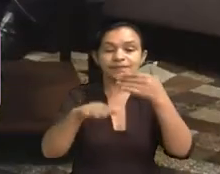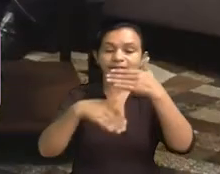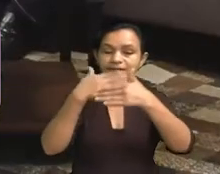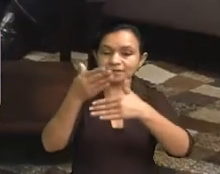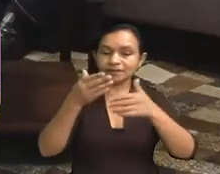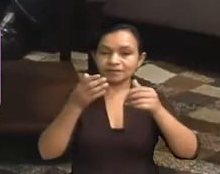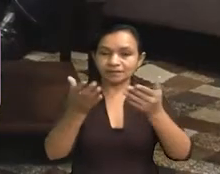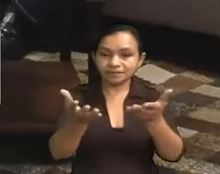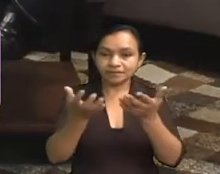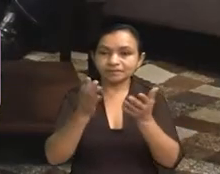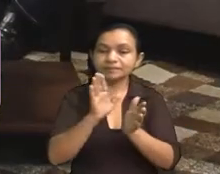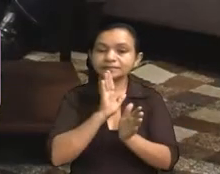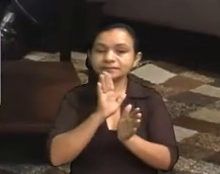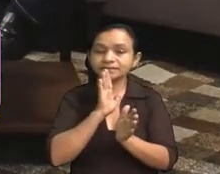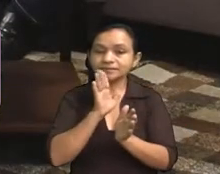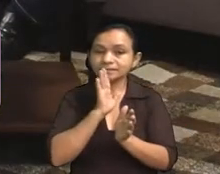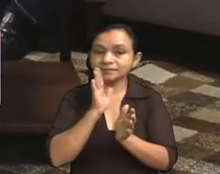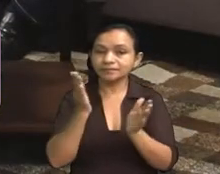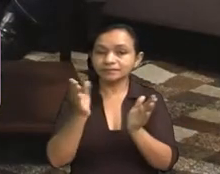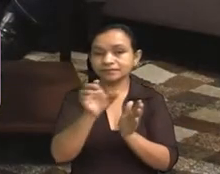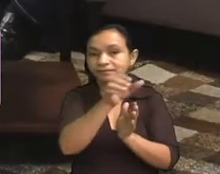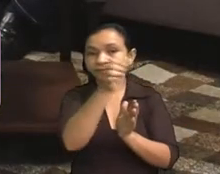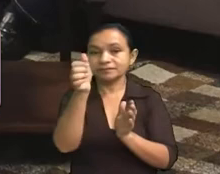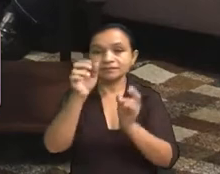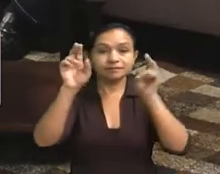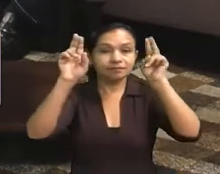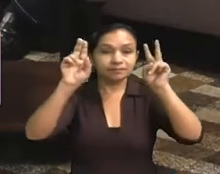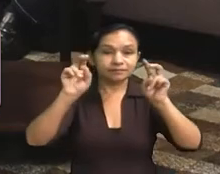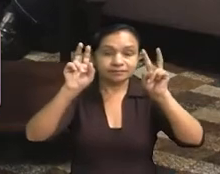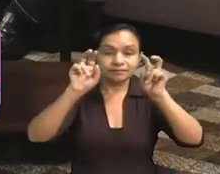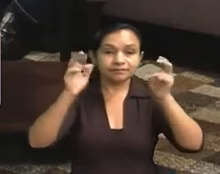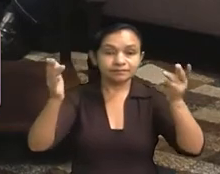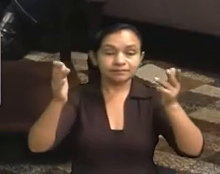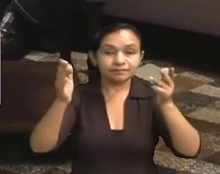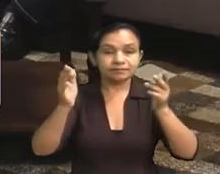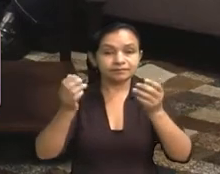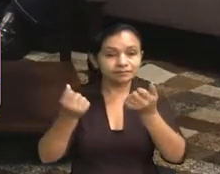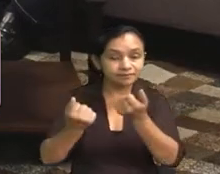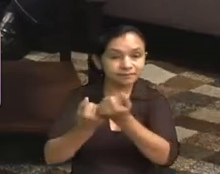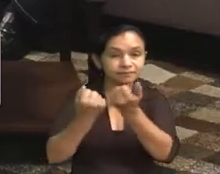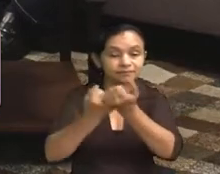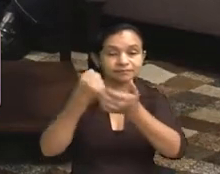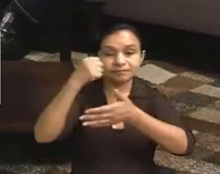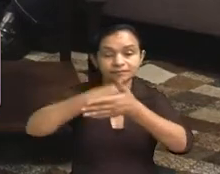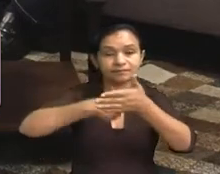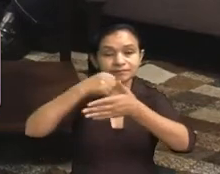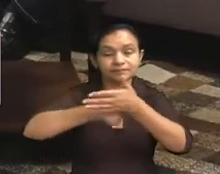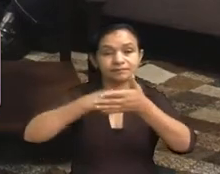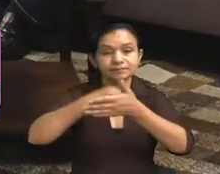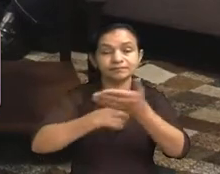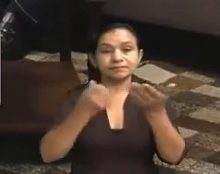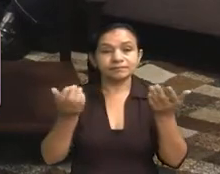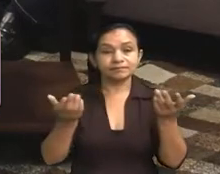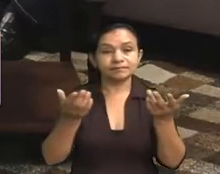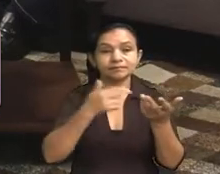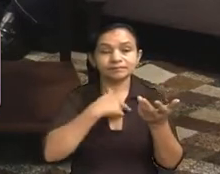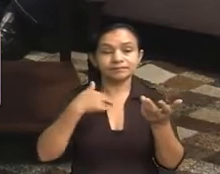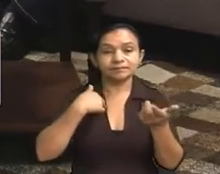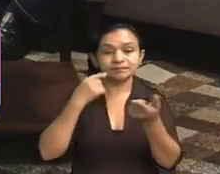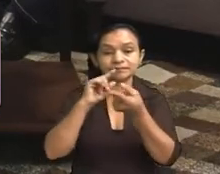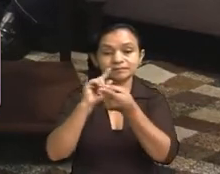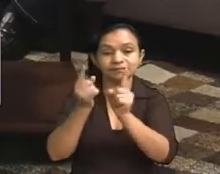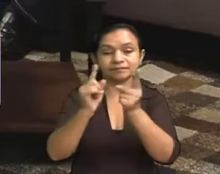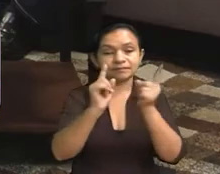volver quisiera que habláramos también de otros temas que, aunado a todo ese esfuerzo que usted nos menciona, están cambiando